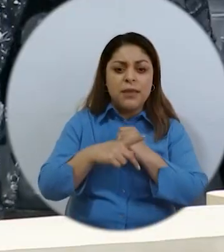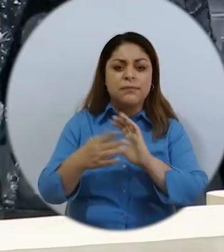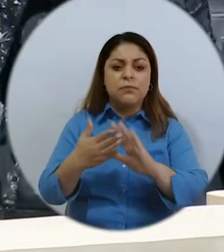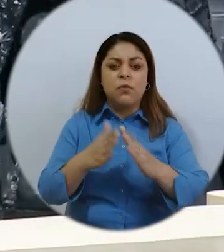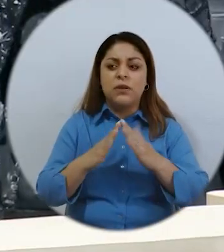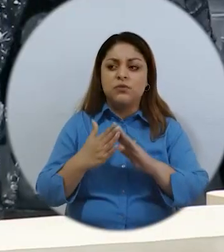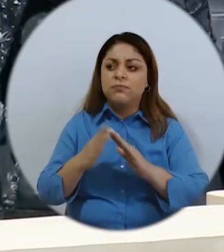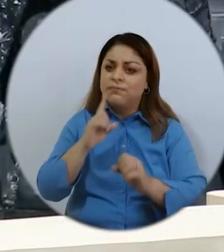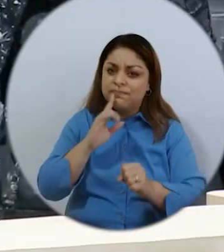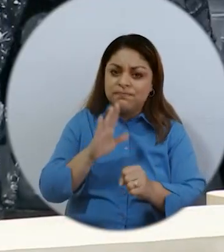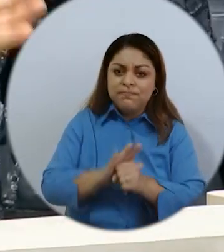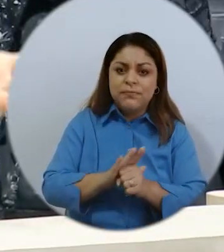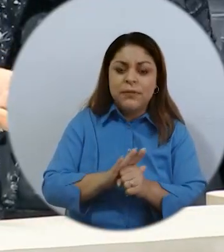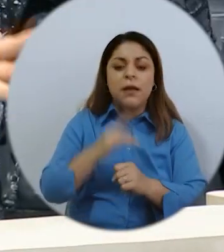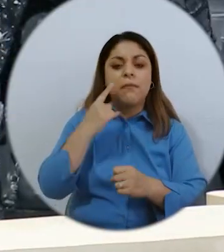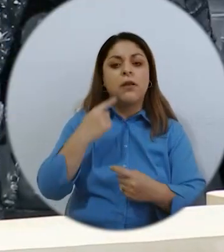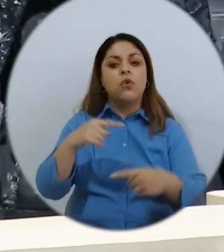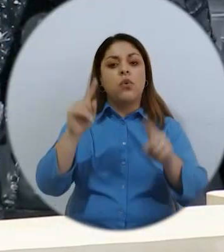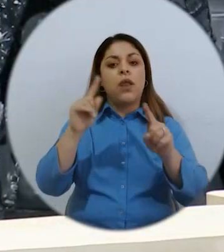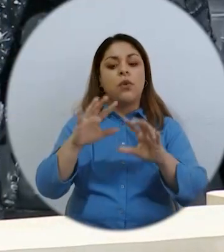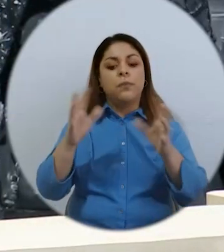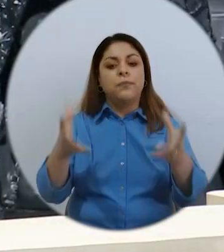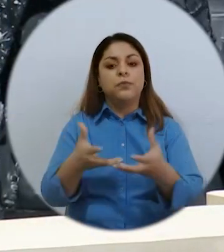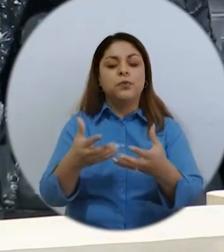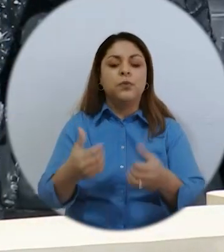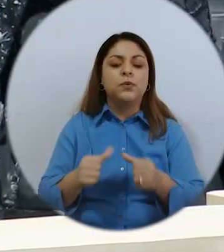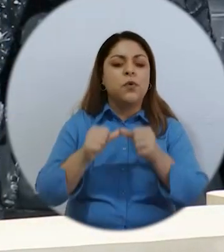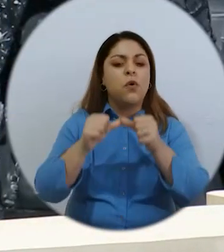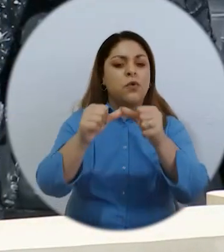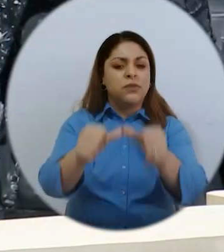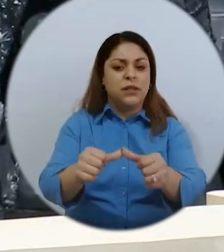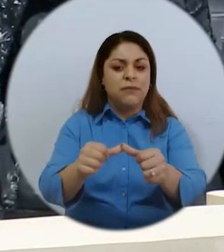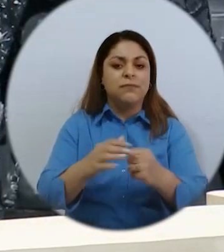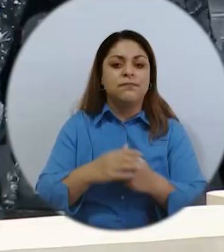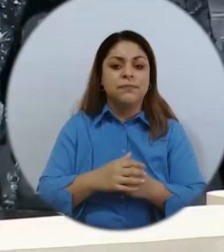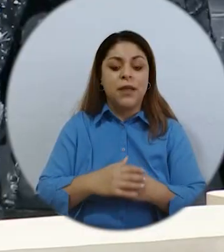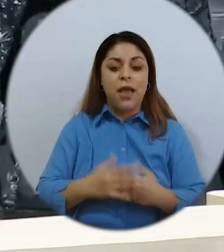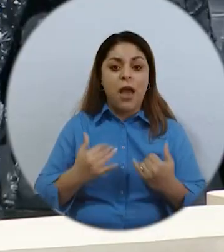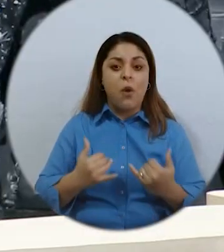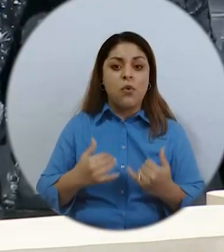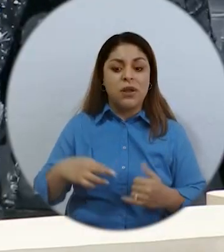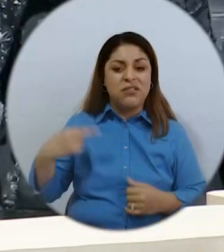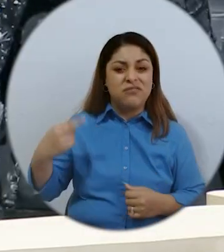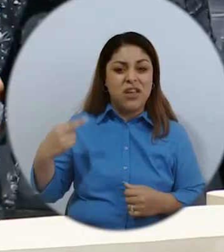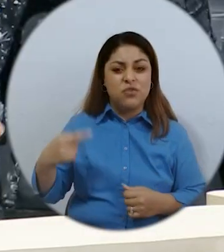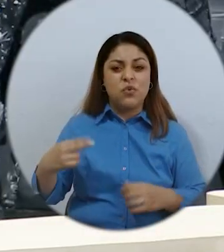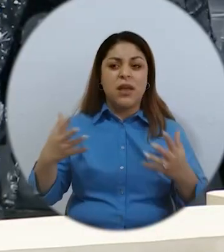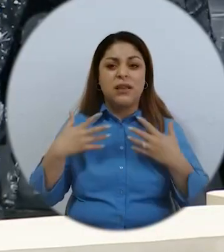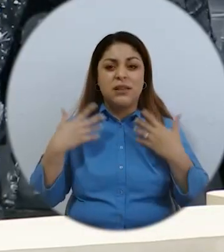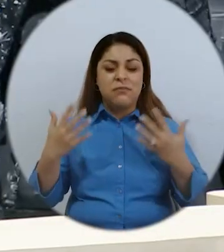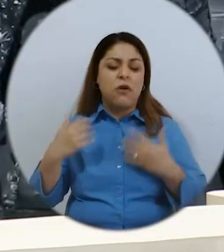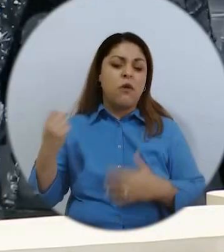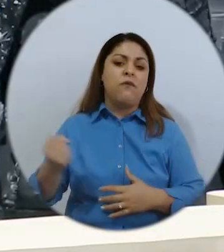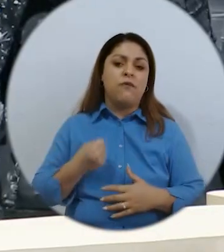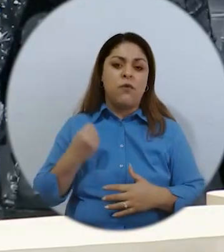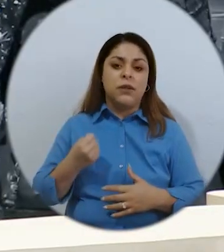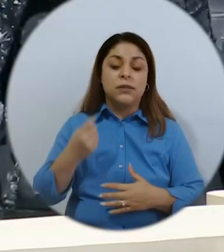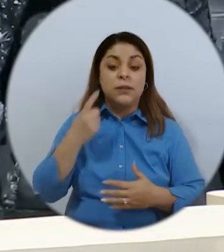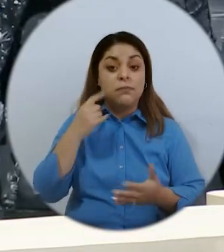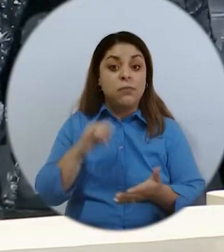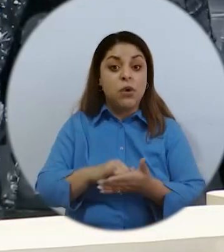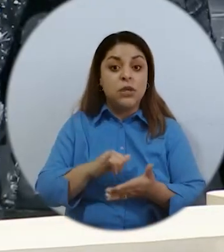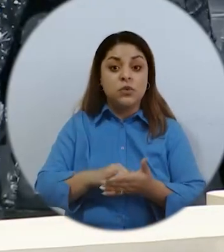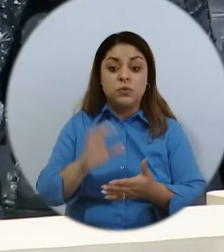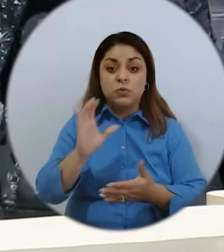poblaciones para alcanzar un mundo que sea más sostenible. Estamos en un riesgo climático inminente y por lo